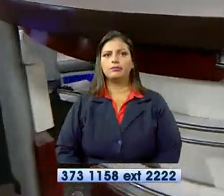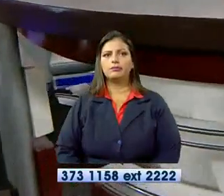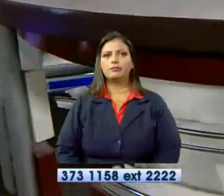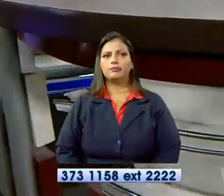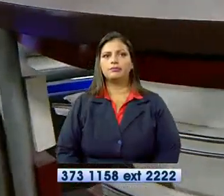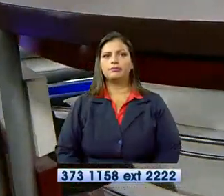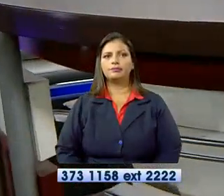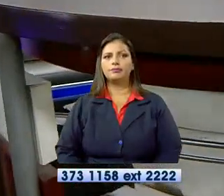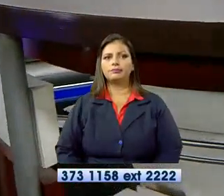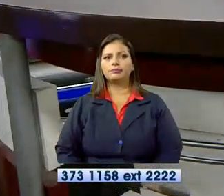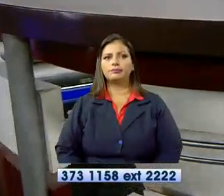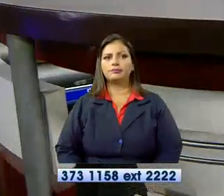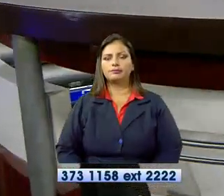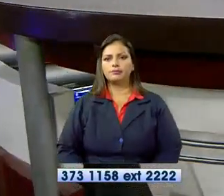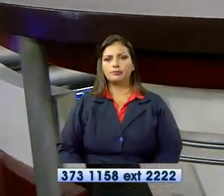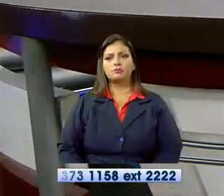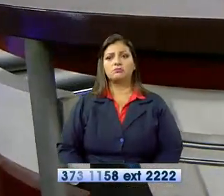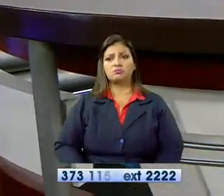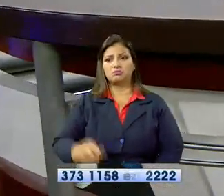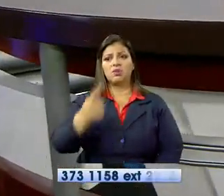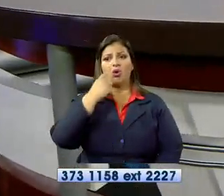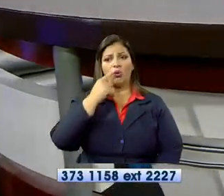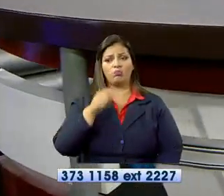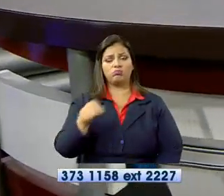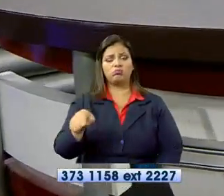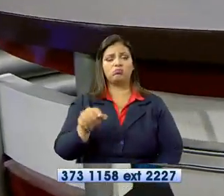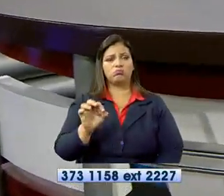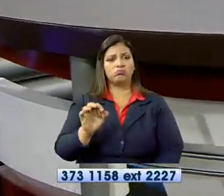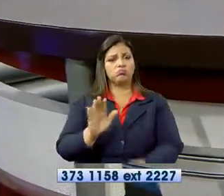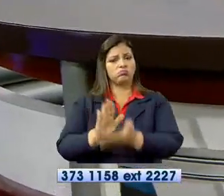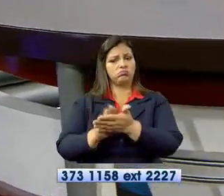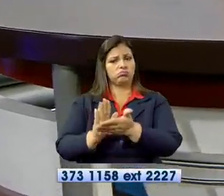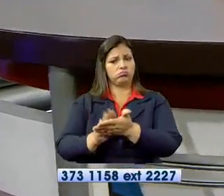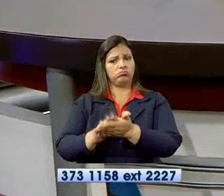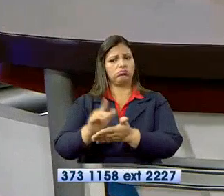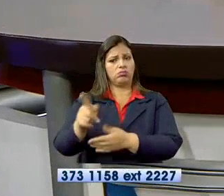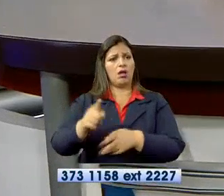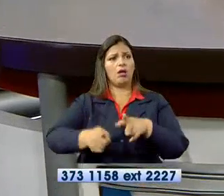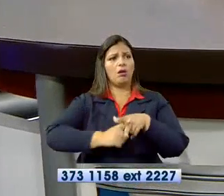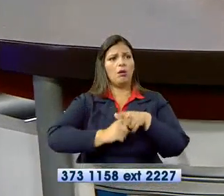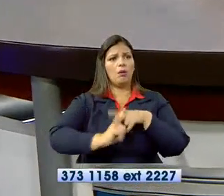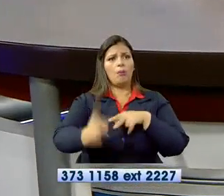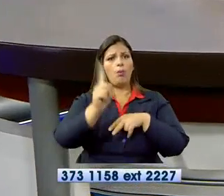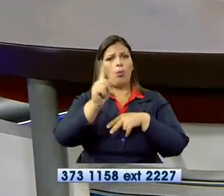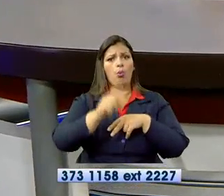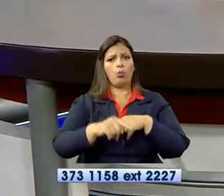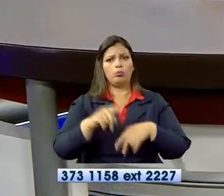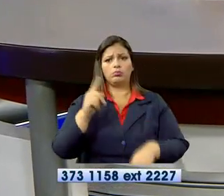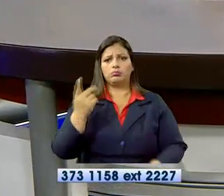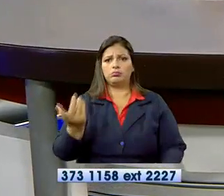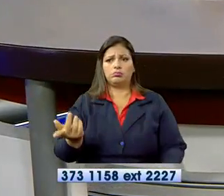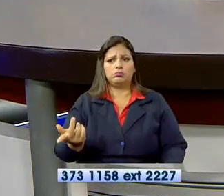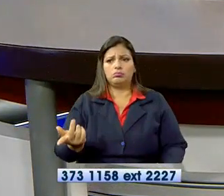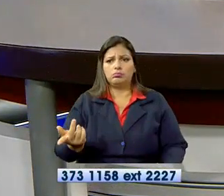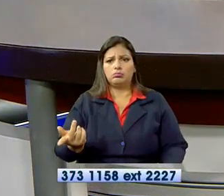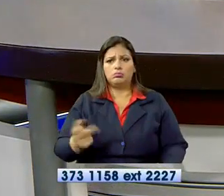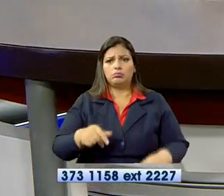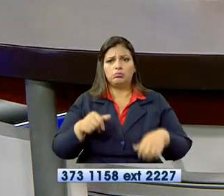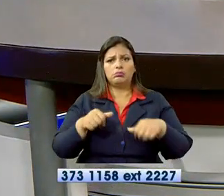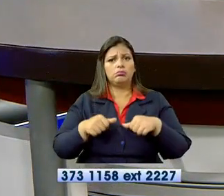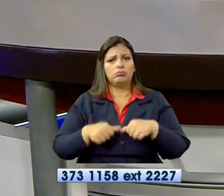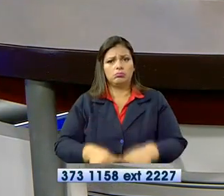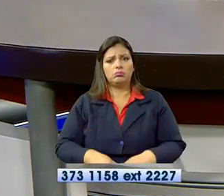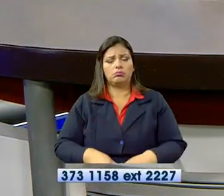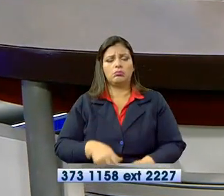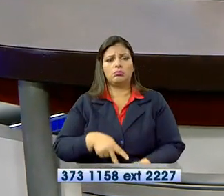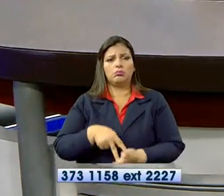Bueno, qué hombre más decente, ¿no? Sí. Quedarse en el sitio. Dice que lo van a citar por pasar por sitios que no debe pasar.